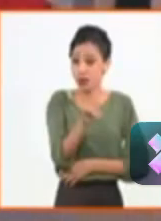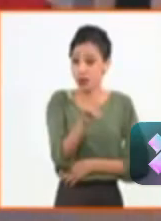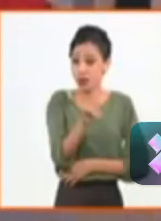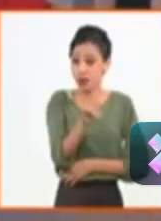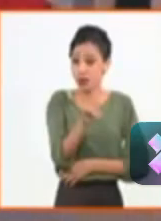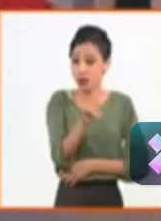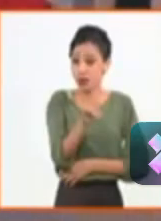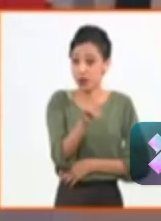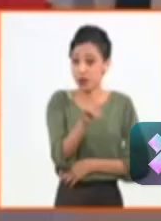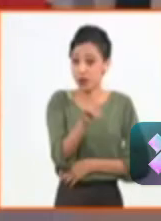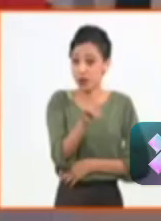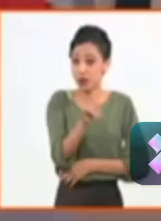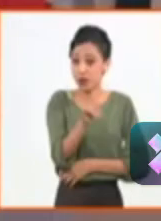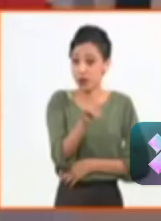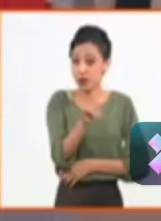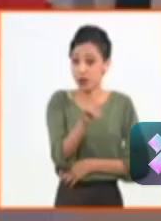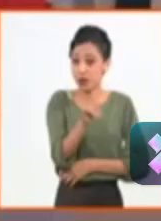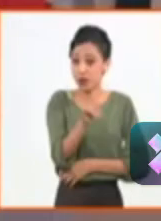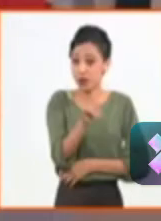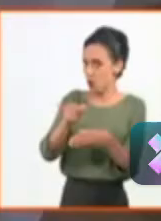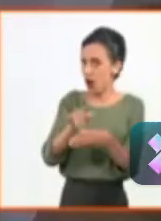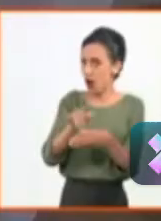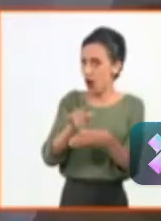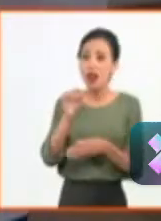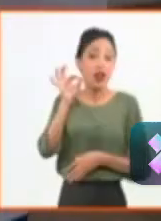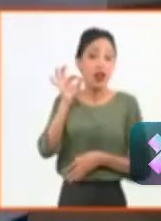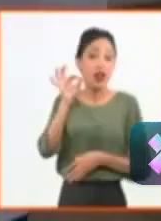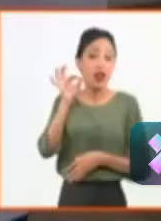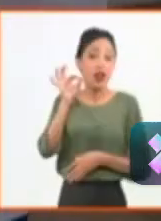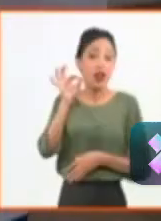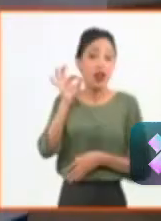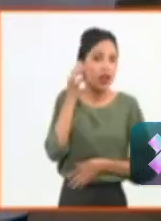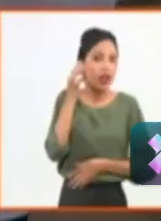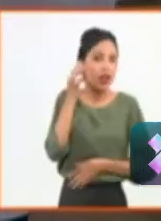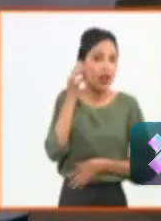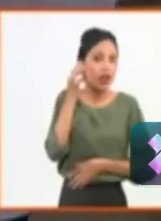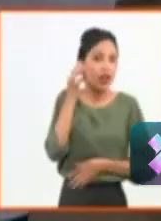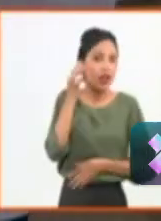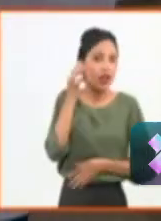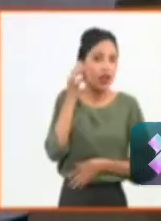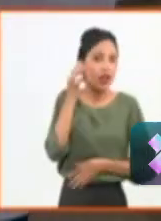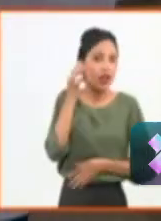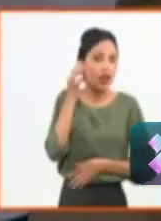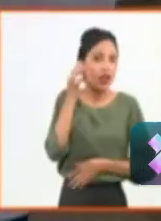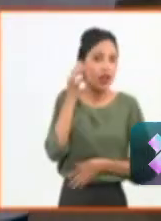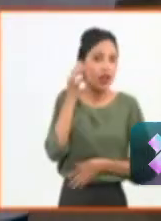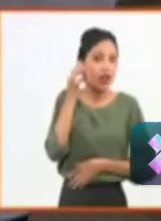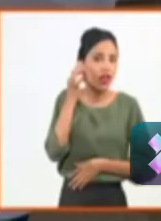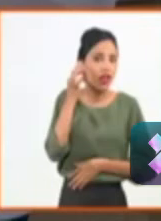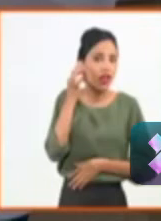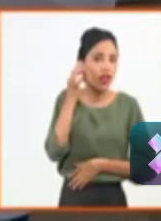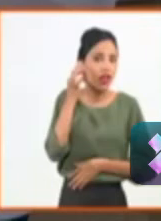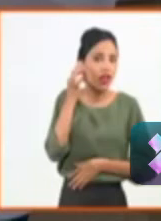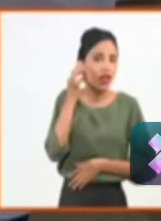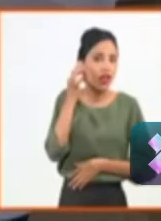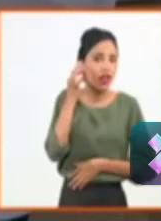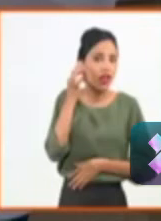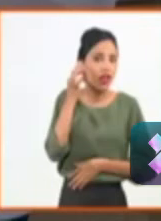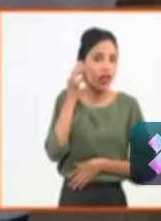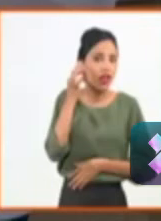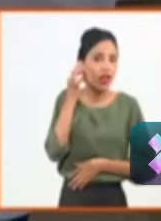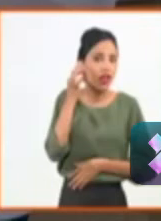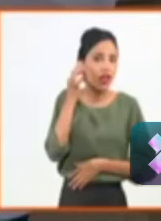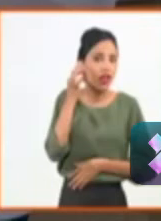pantristas, que con su protección entran, que alimentan a las pacientes, realmente ha habido mucho